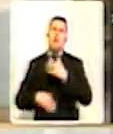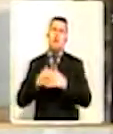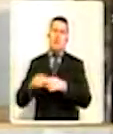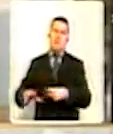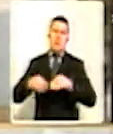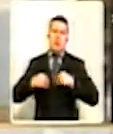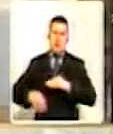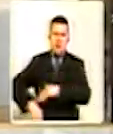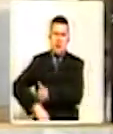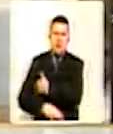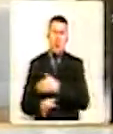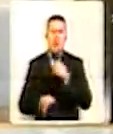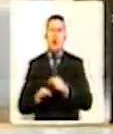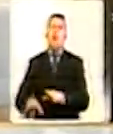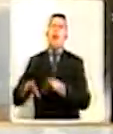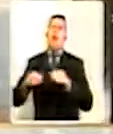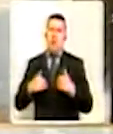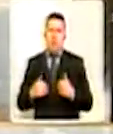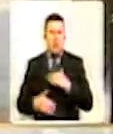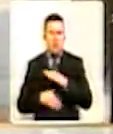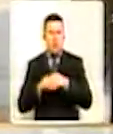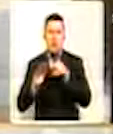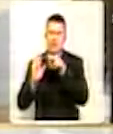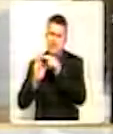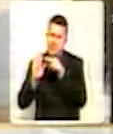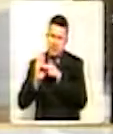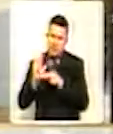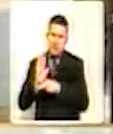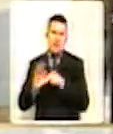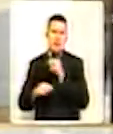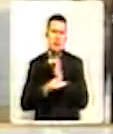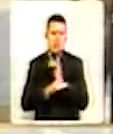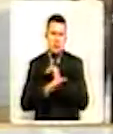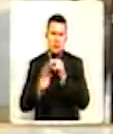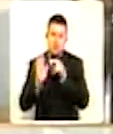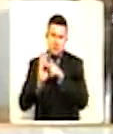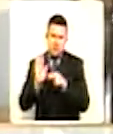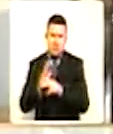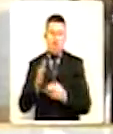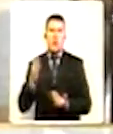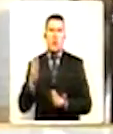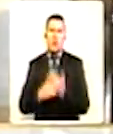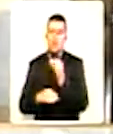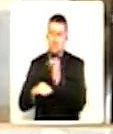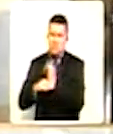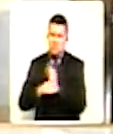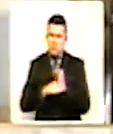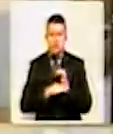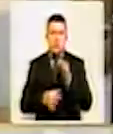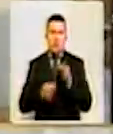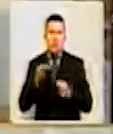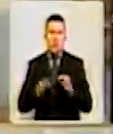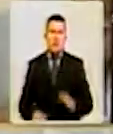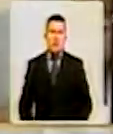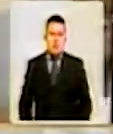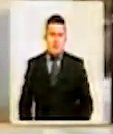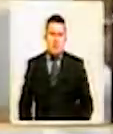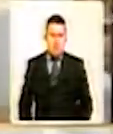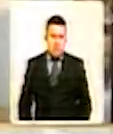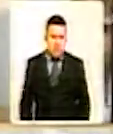asumir después desde el Ministerio de Justicia toda la reglamentación institucional de las nuevas instituciones de la